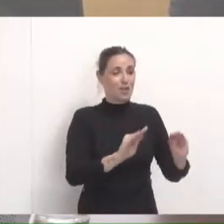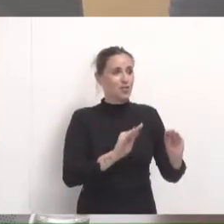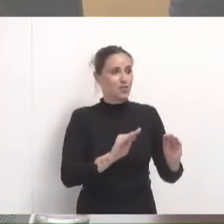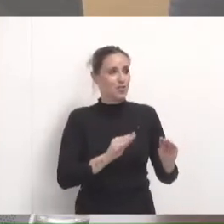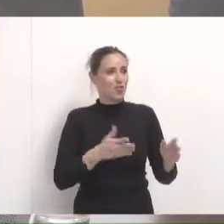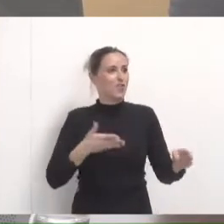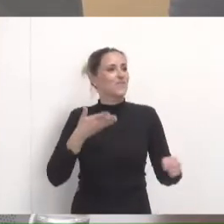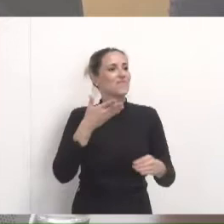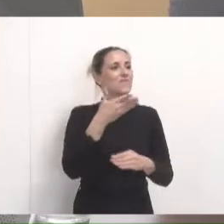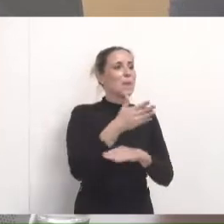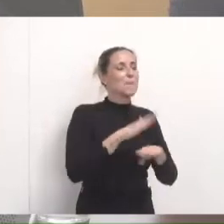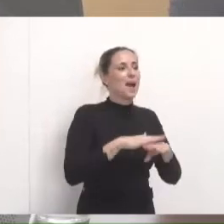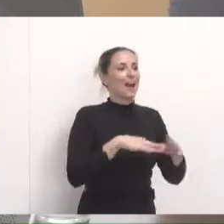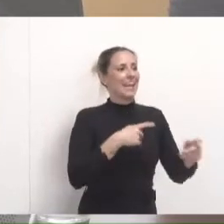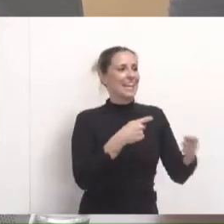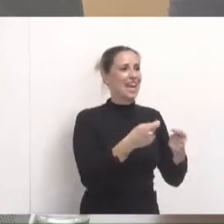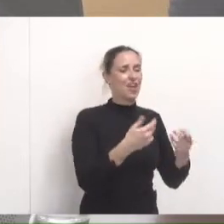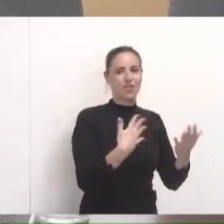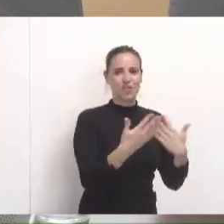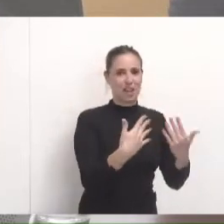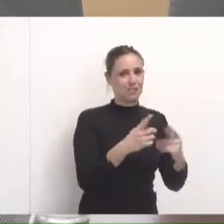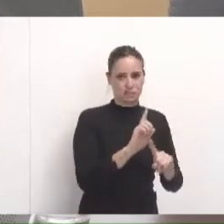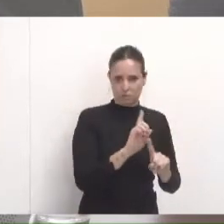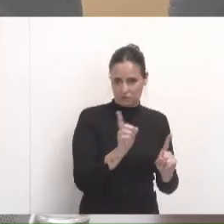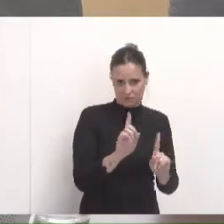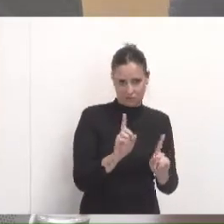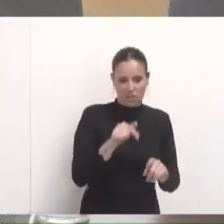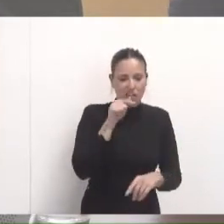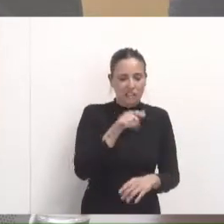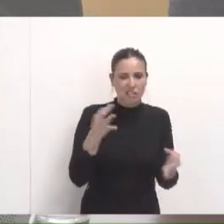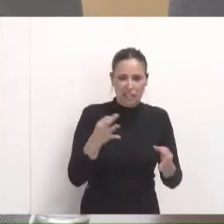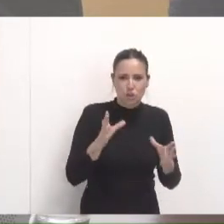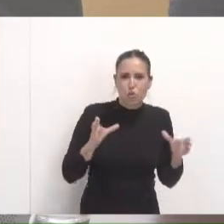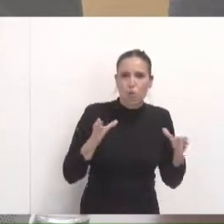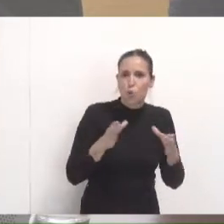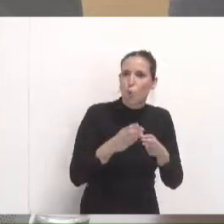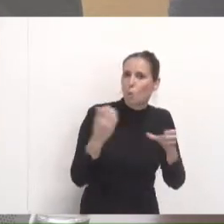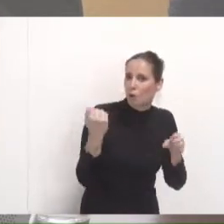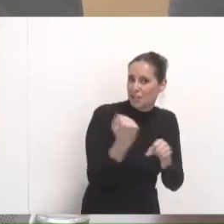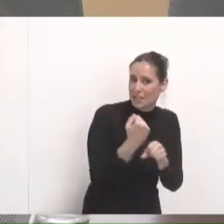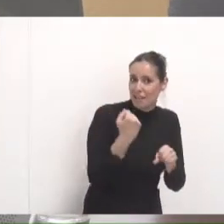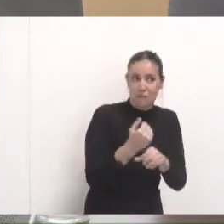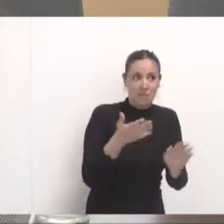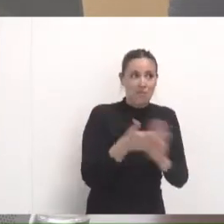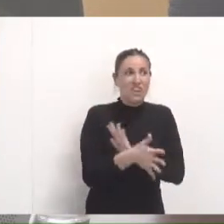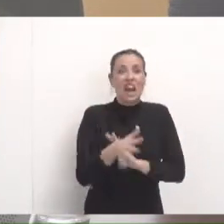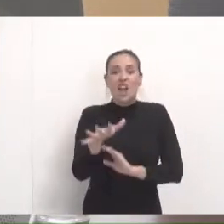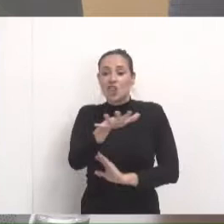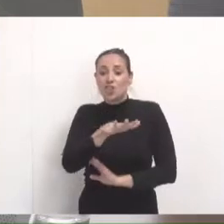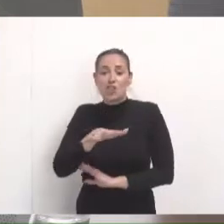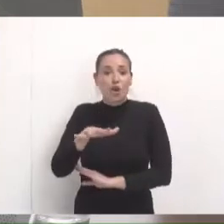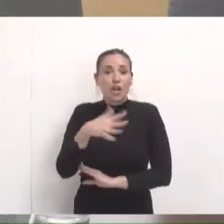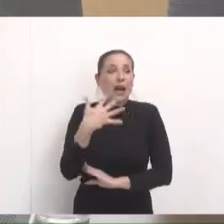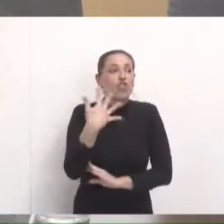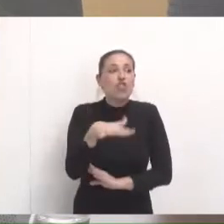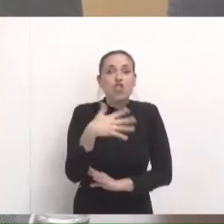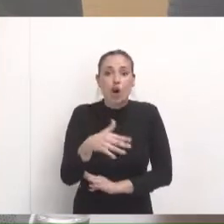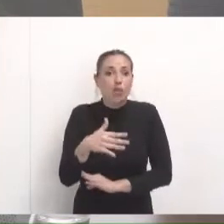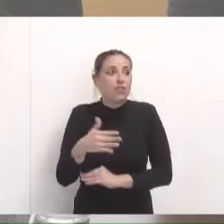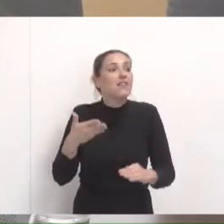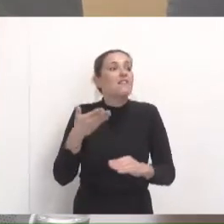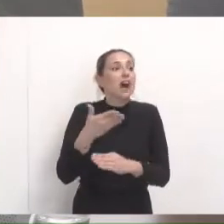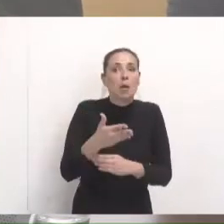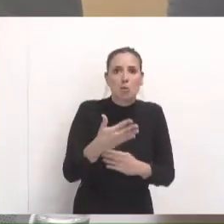ir, hemos quedado en un grupo de trabajo donde no habíamos hablado todavía de dónde se iba a poner, pero vamos, desde luego ya digo yo desde ahora